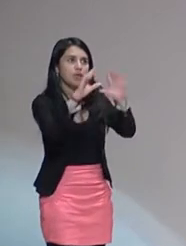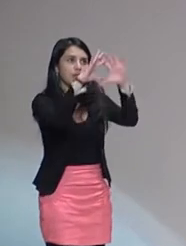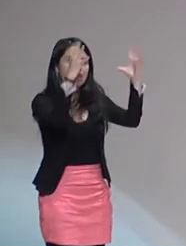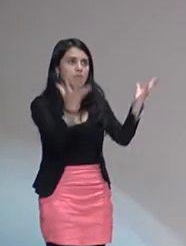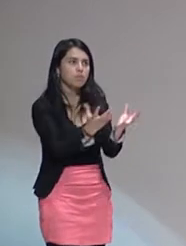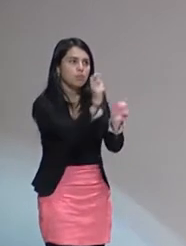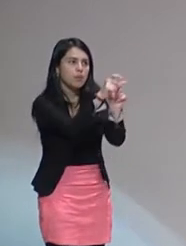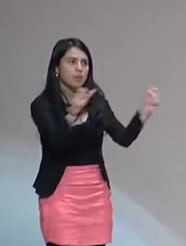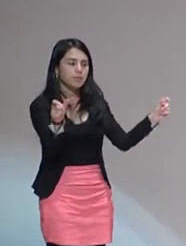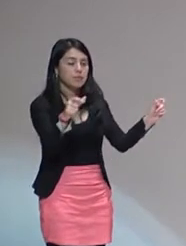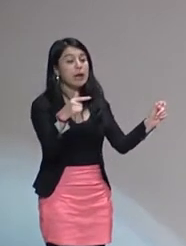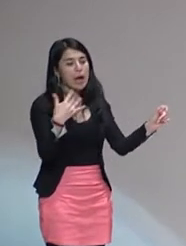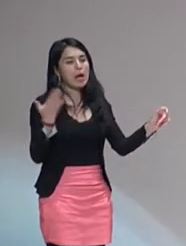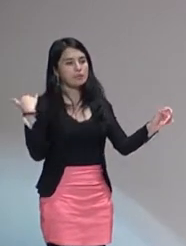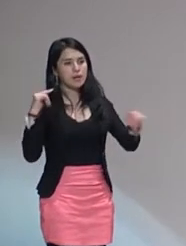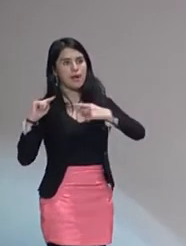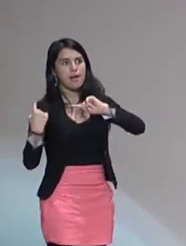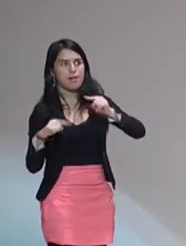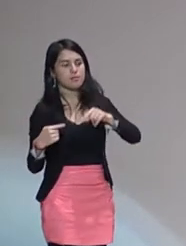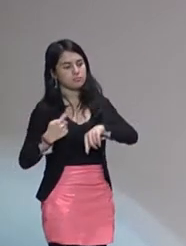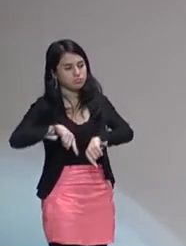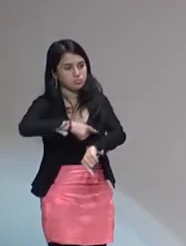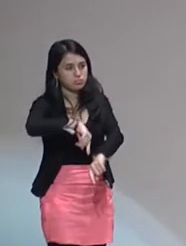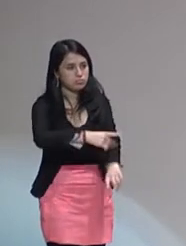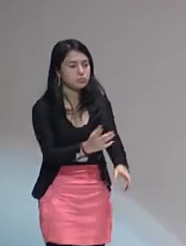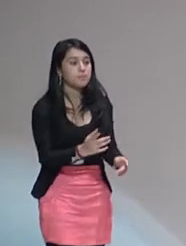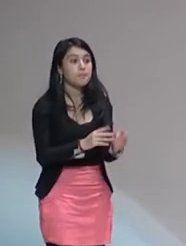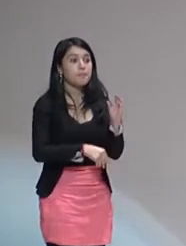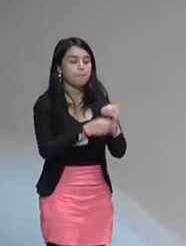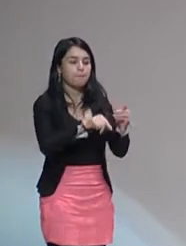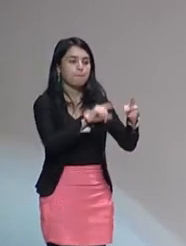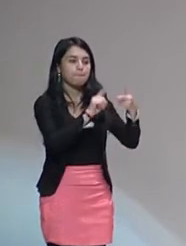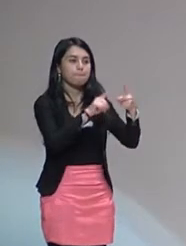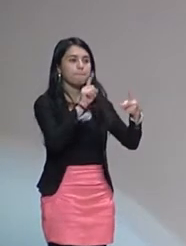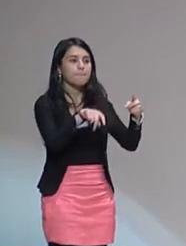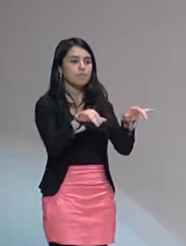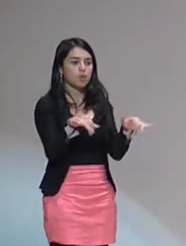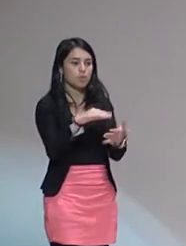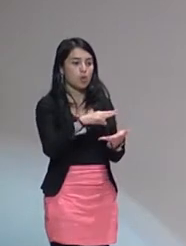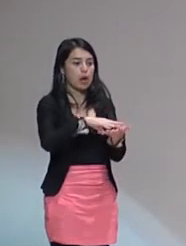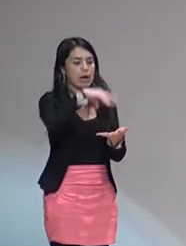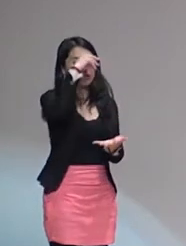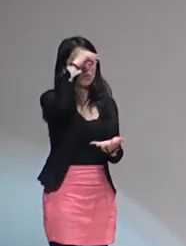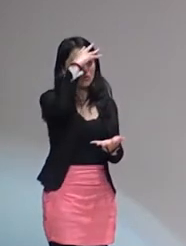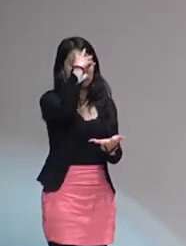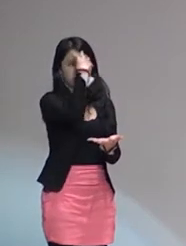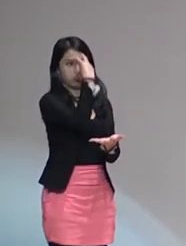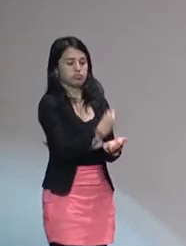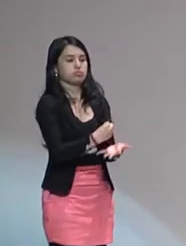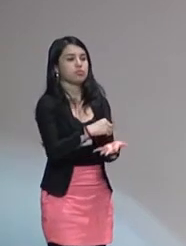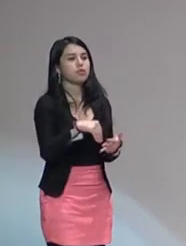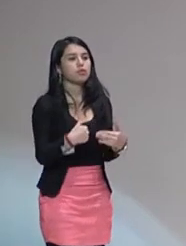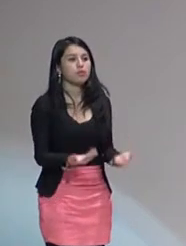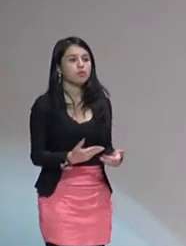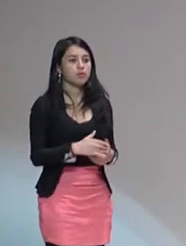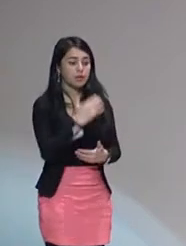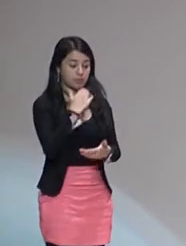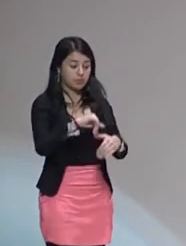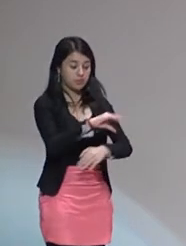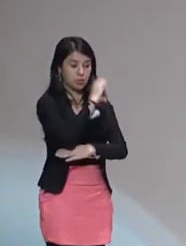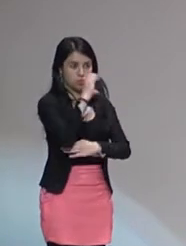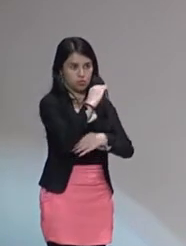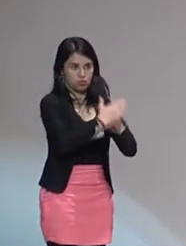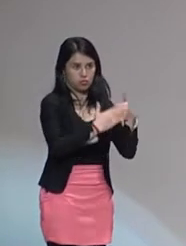discusión ahí sobre eso. Y el otro tema importante también, desaprender y desaprenderse, porque en Colombia, como en